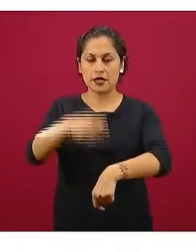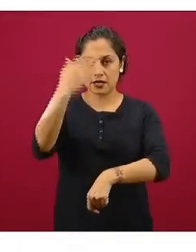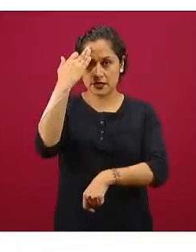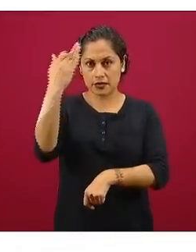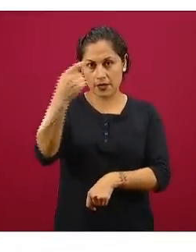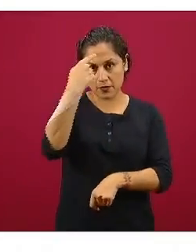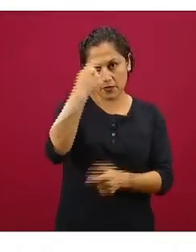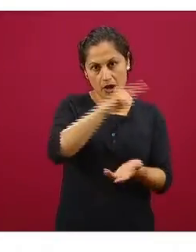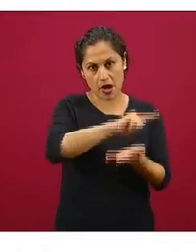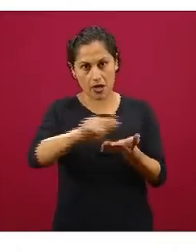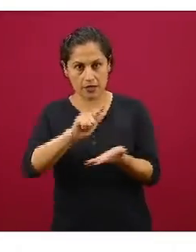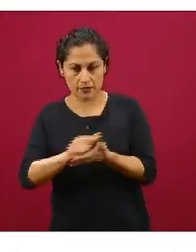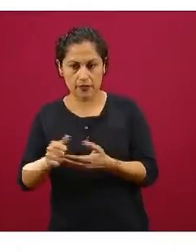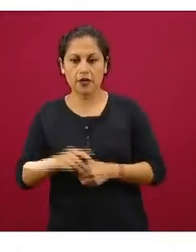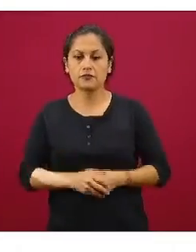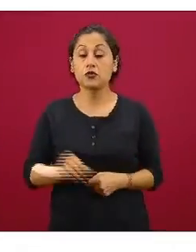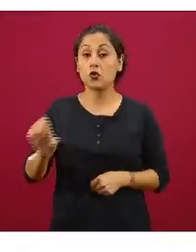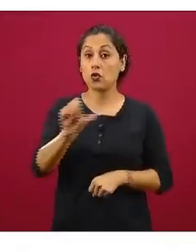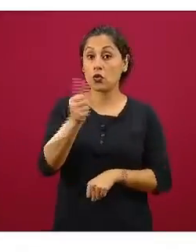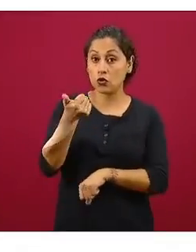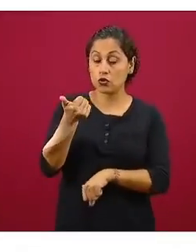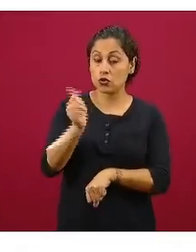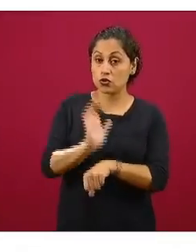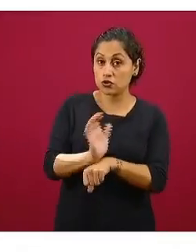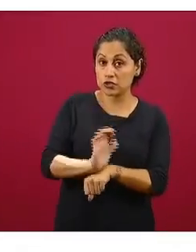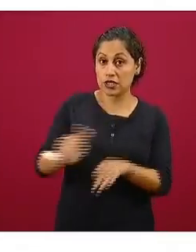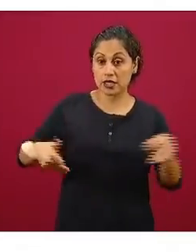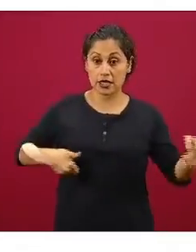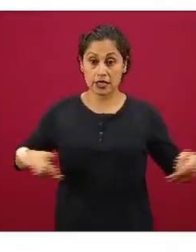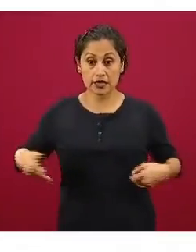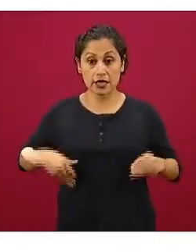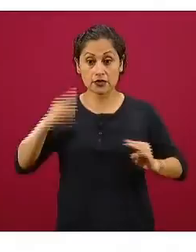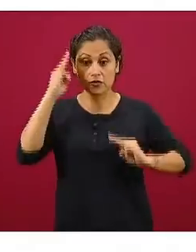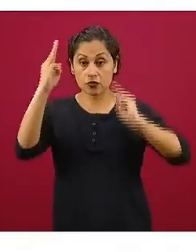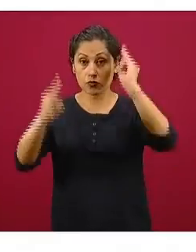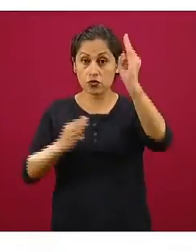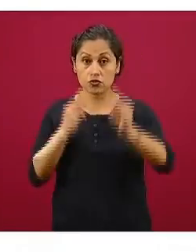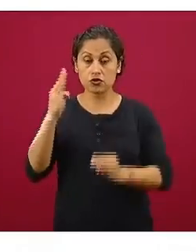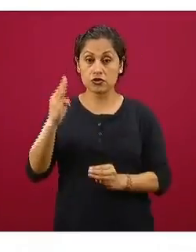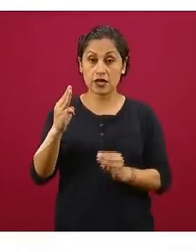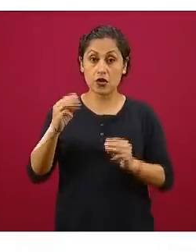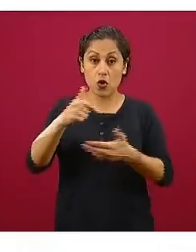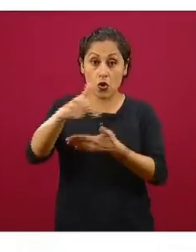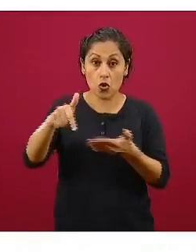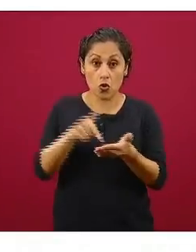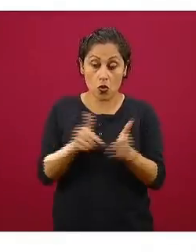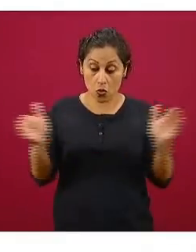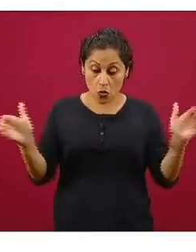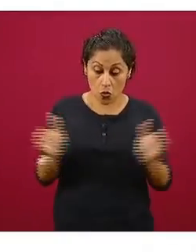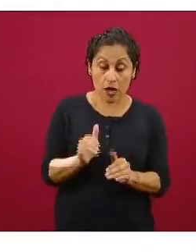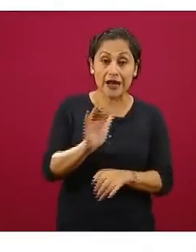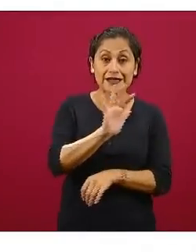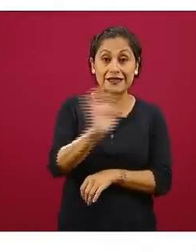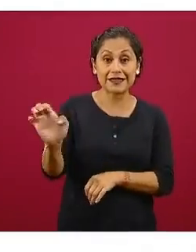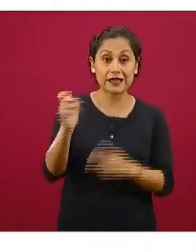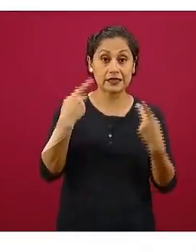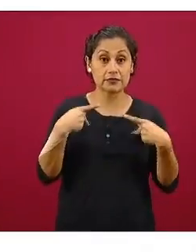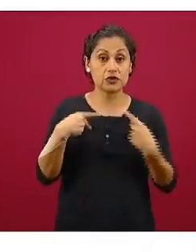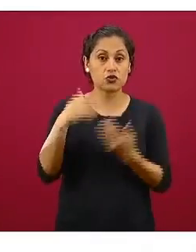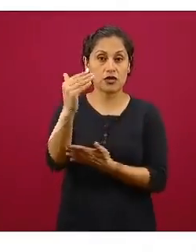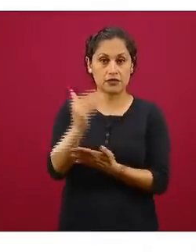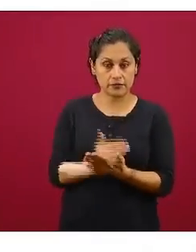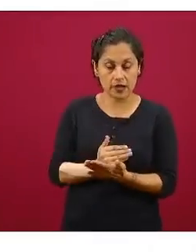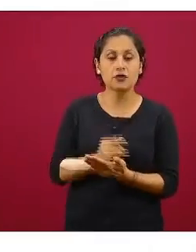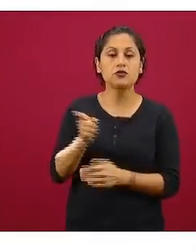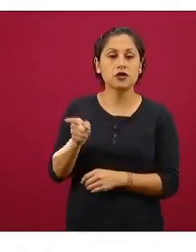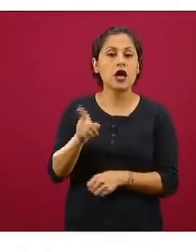En el caso de cines, teatros, museos y eventos culturales con menos de 500 localidades, se puede ya en el